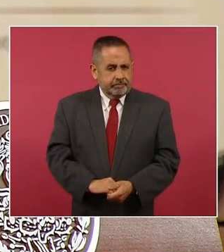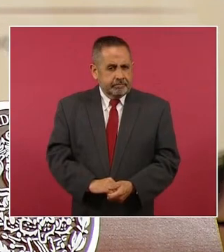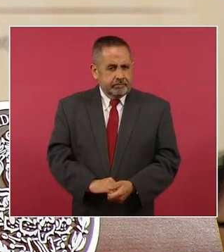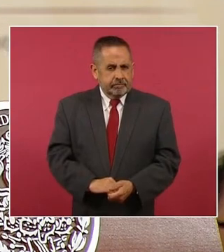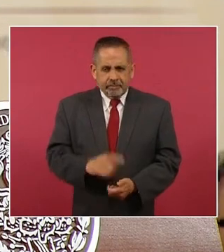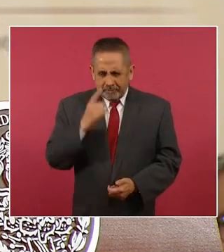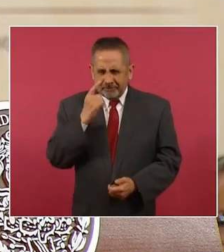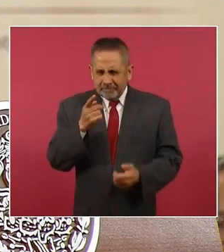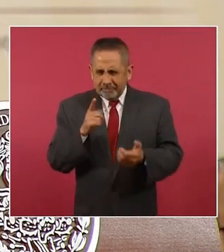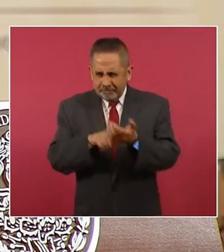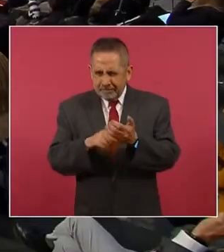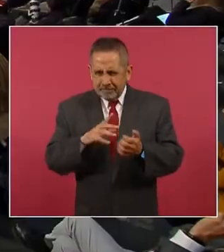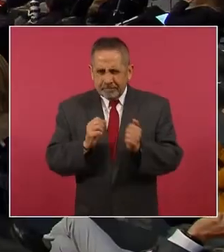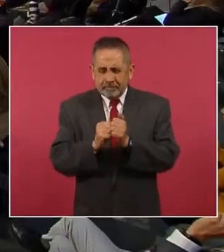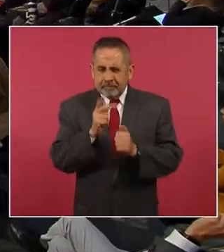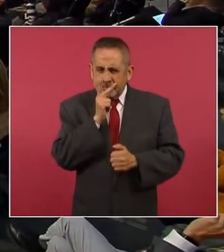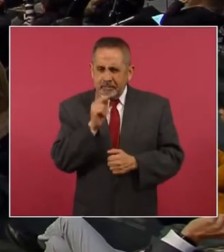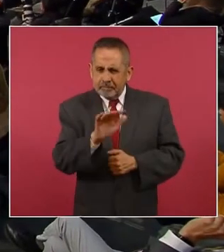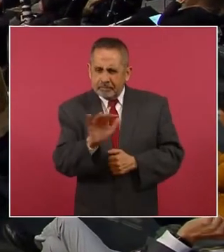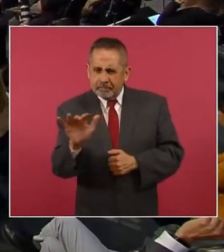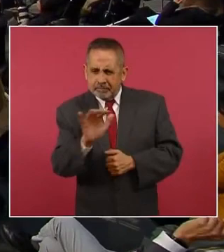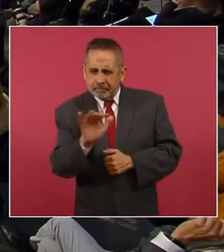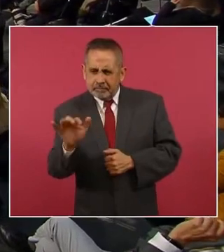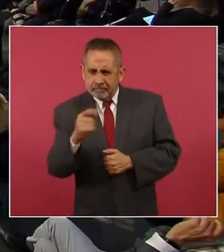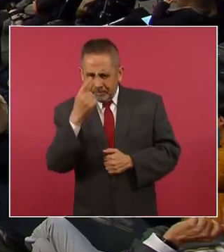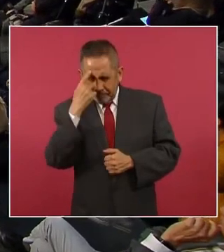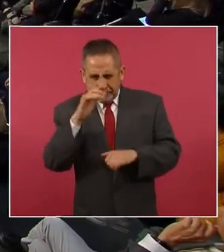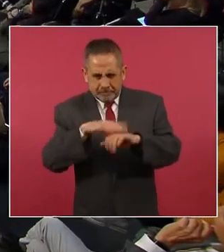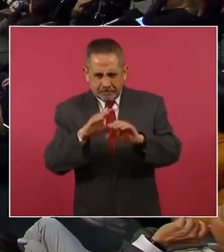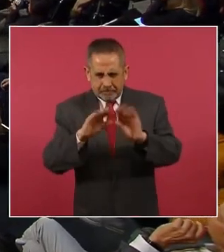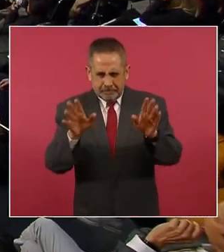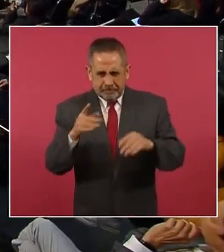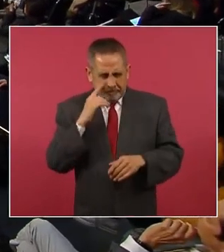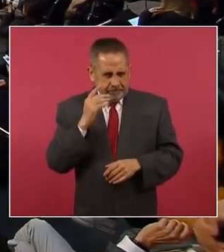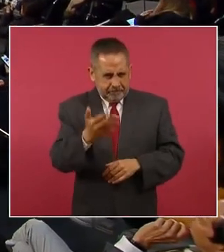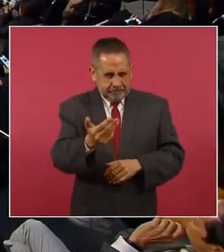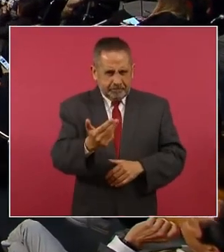Claro. A ver, el texto, porque se aprecia mejor.